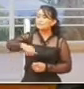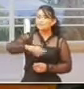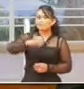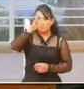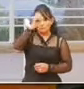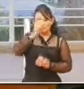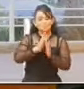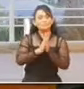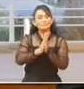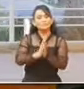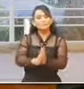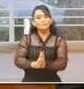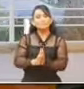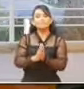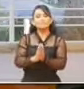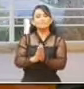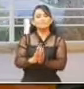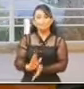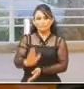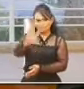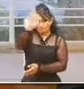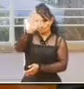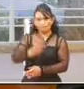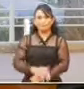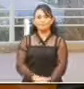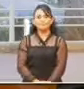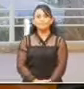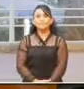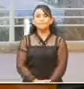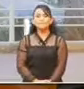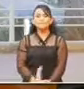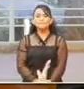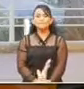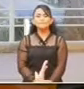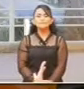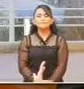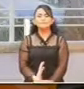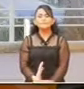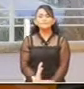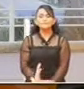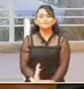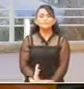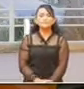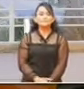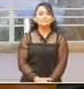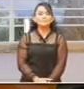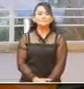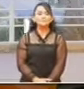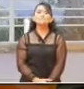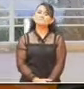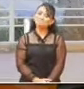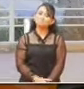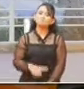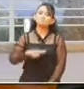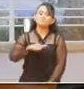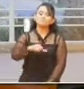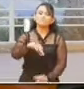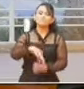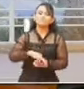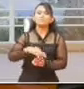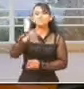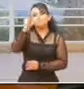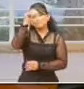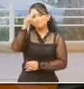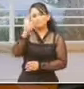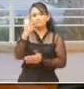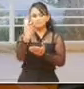aprobación, favor de manifestarlo de manera económica levantando su mano. Bien, doy cuenta de 16 votos a favor, por lo que